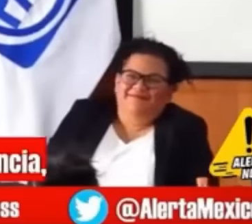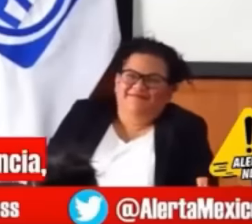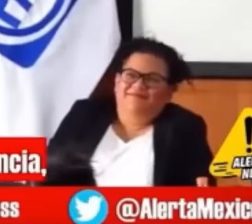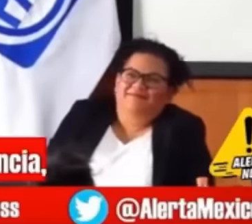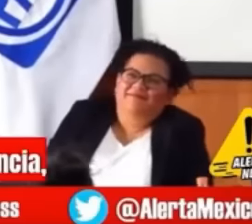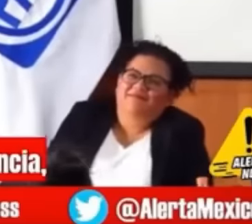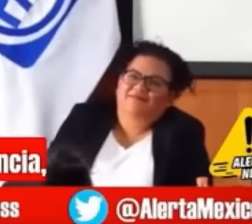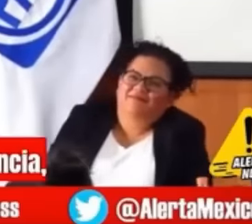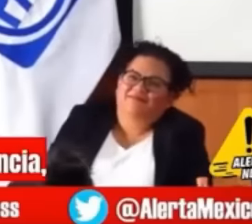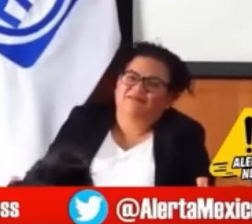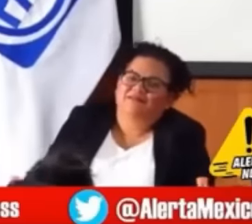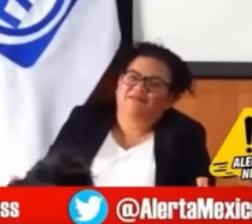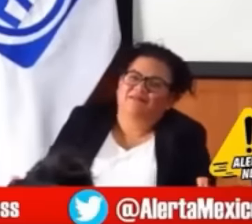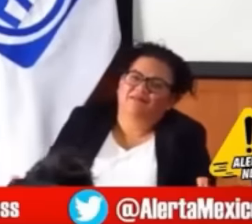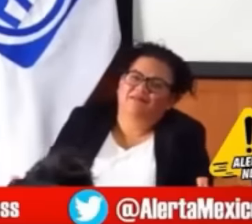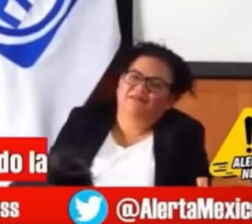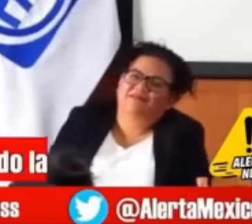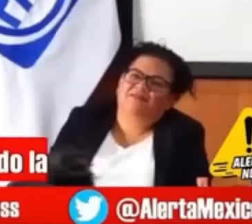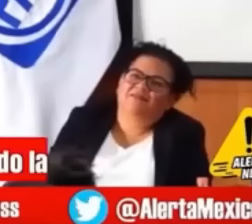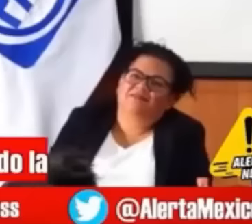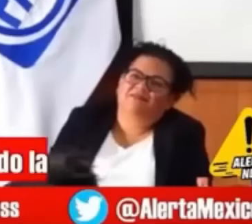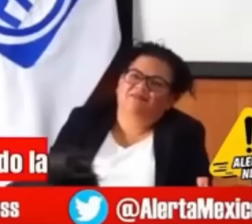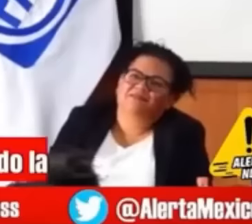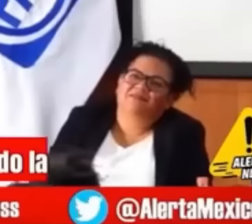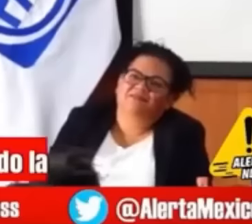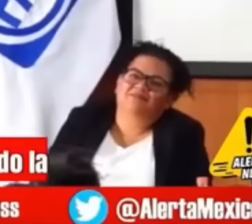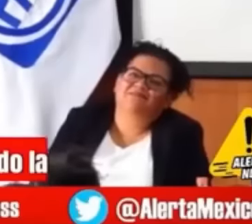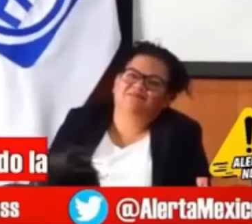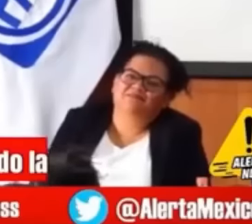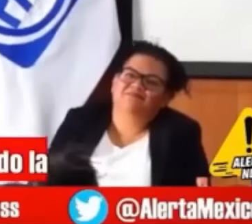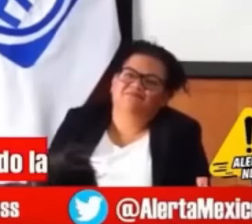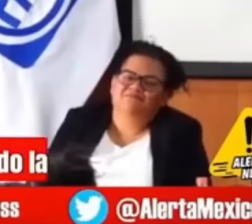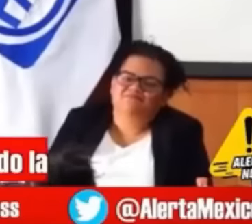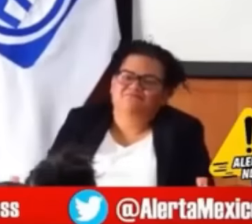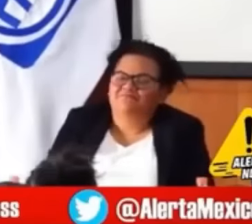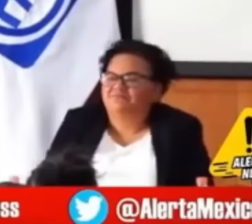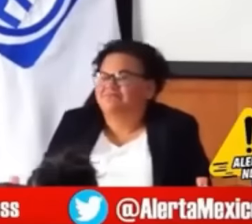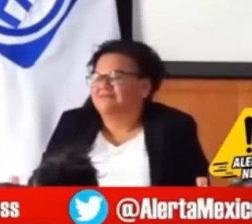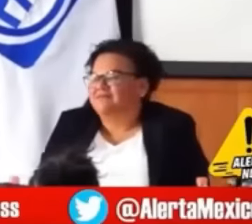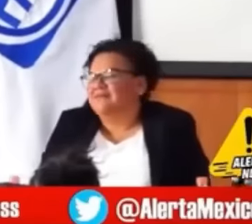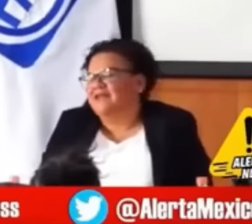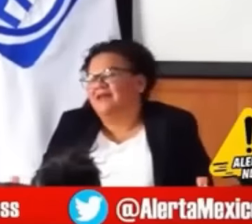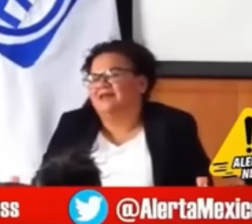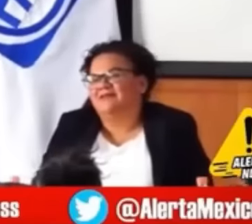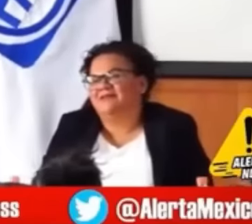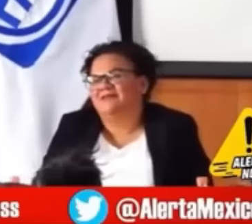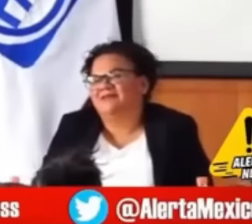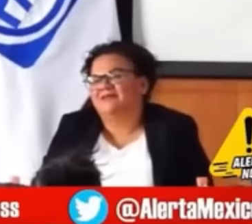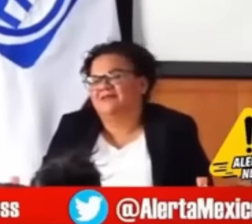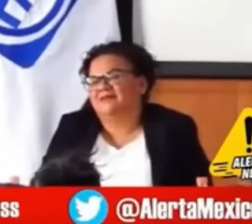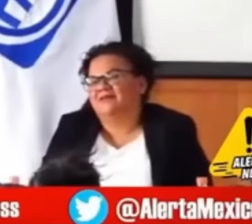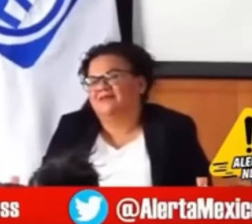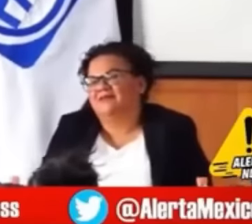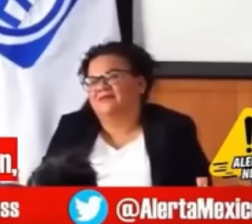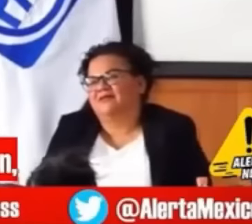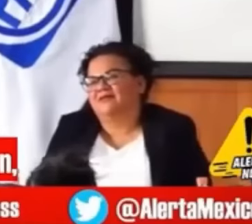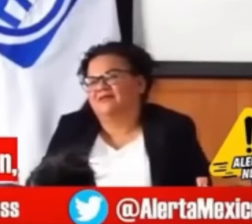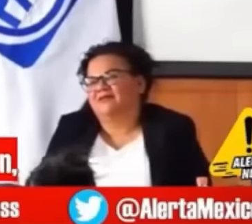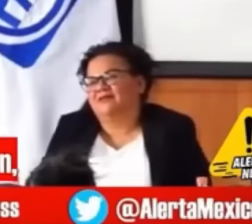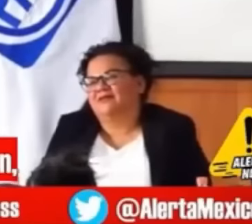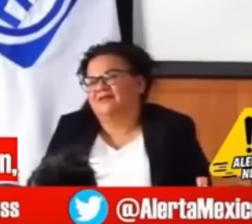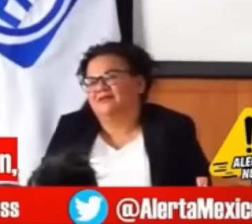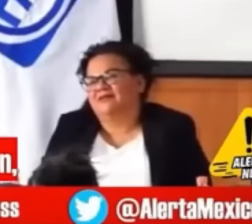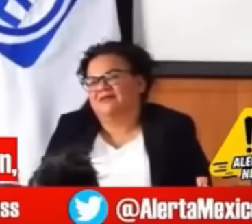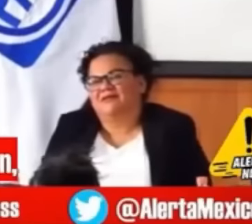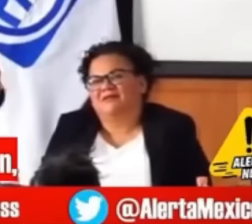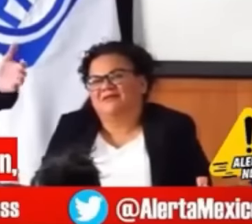Ni me habían dado mi constancia. Estoy a 3 días de que haya sido la elección y ya llevo